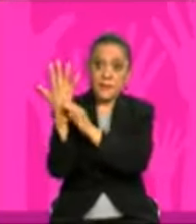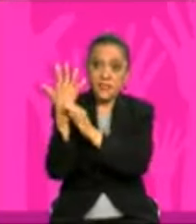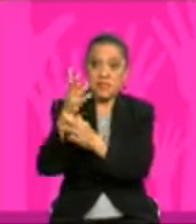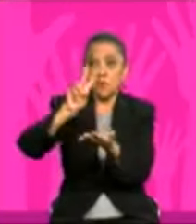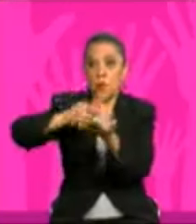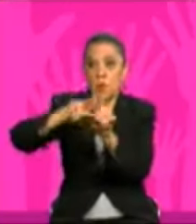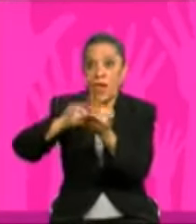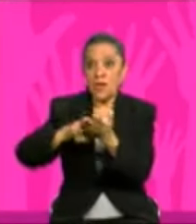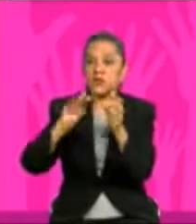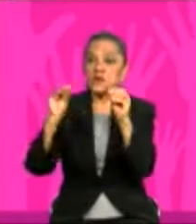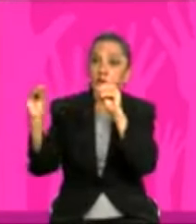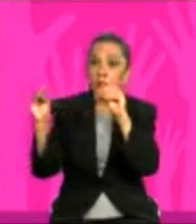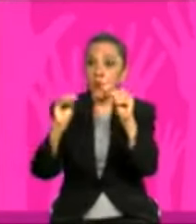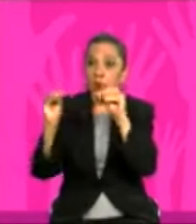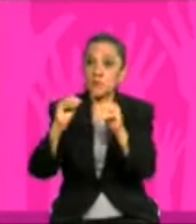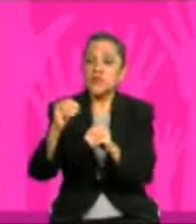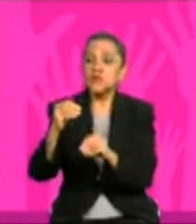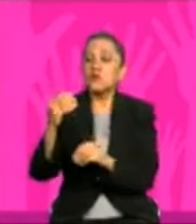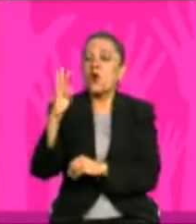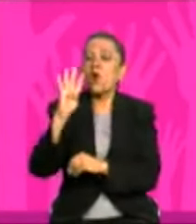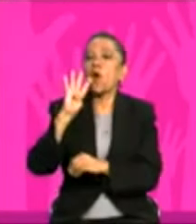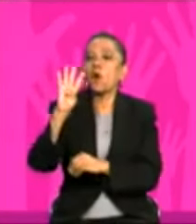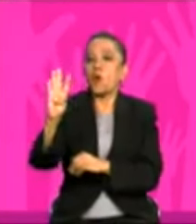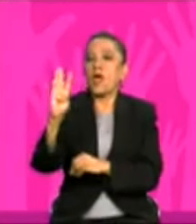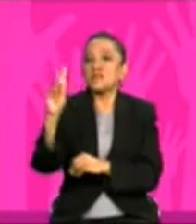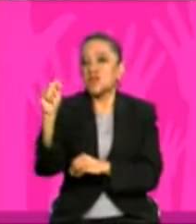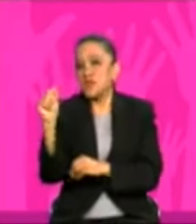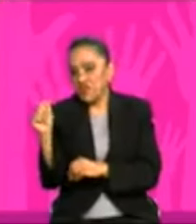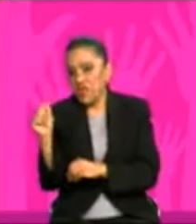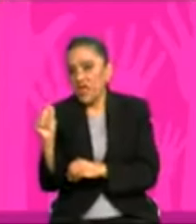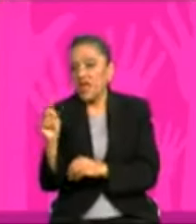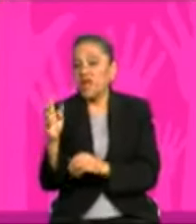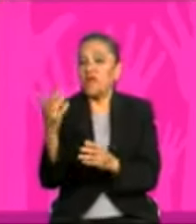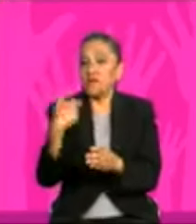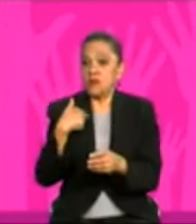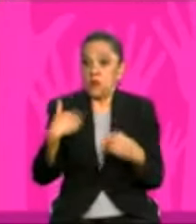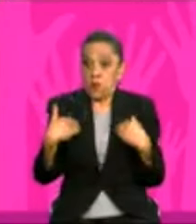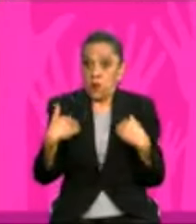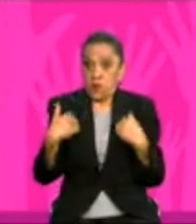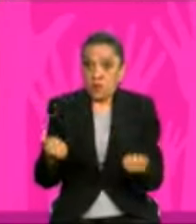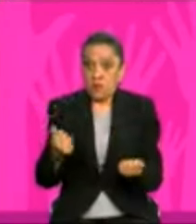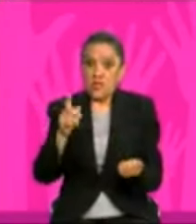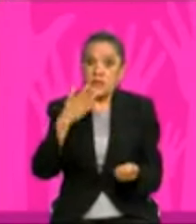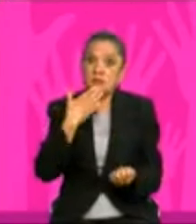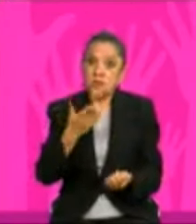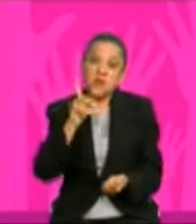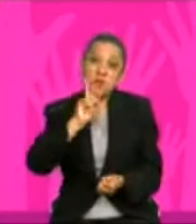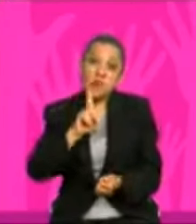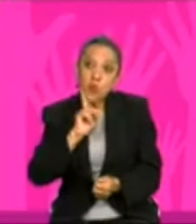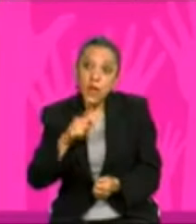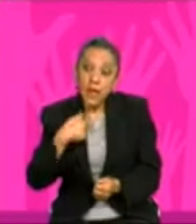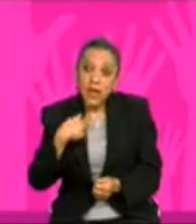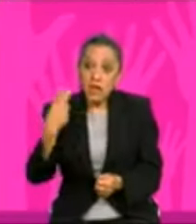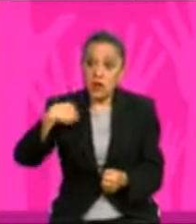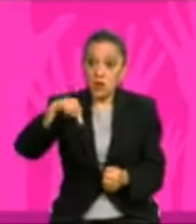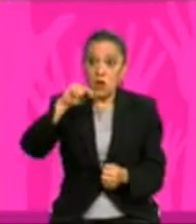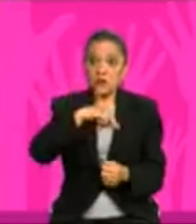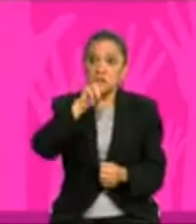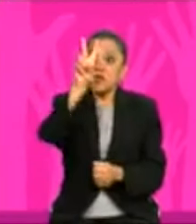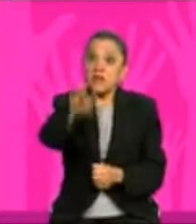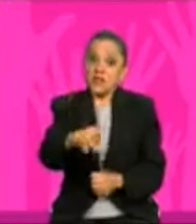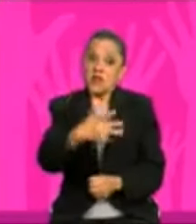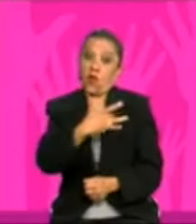del movimiento de la Cuarta Transformación. Y como mujer entiendo muy bien que somos nosotras el verdadero